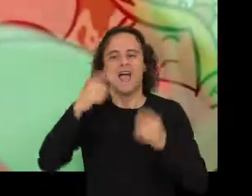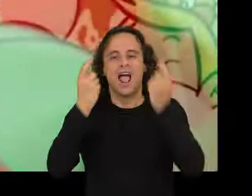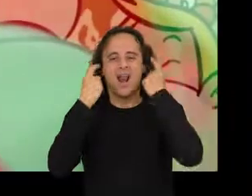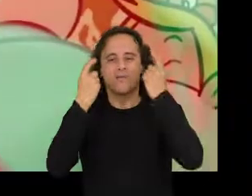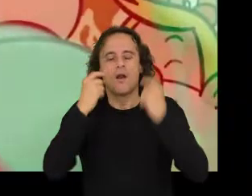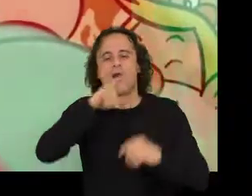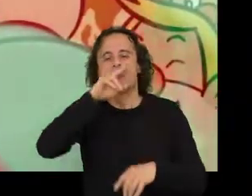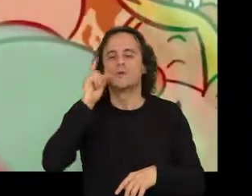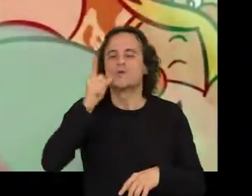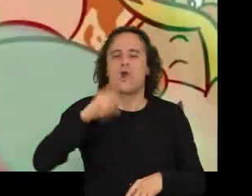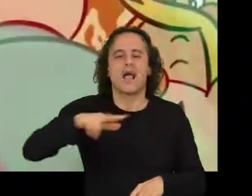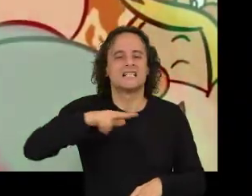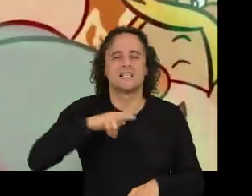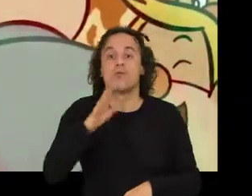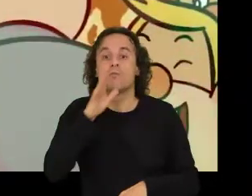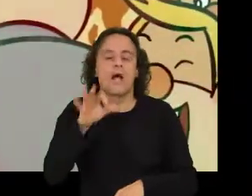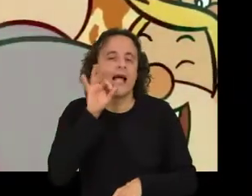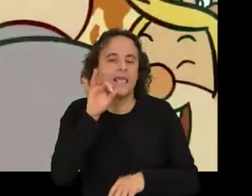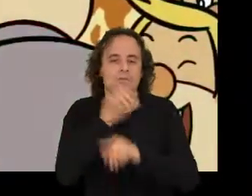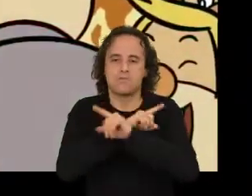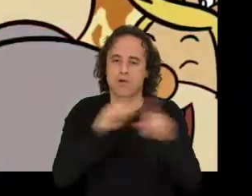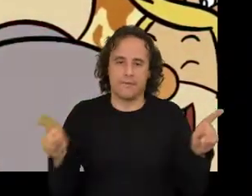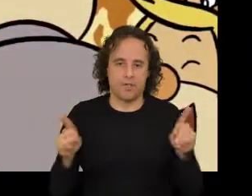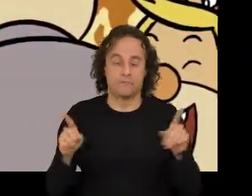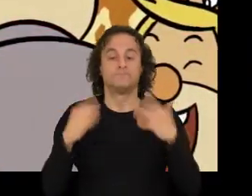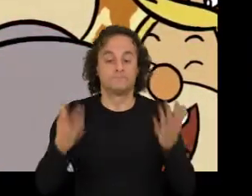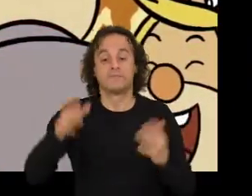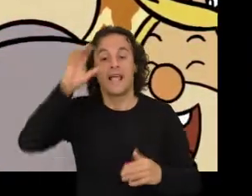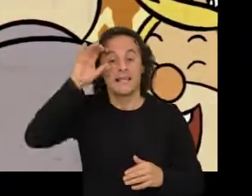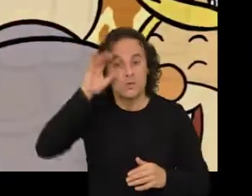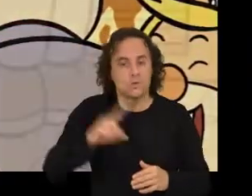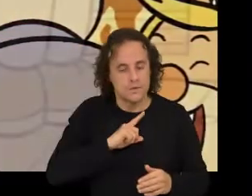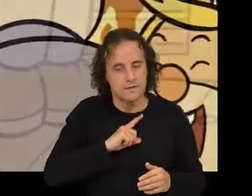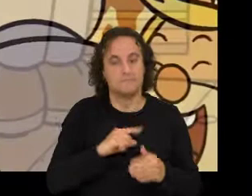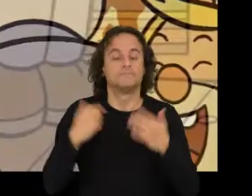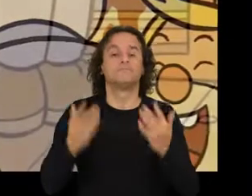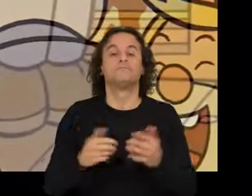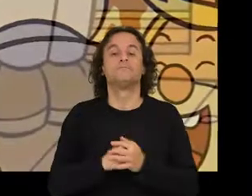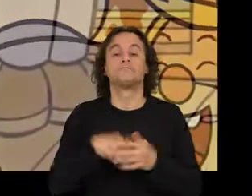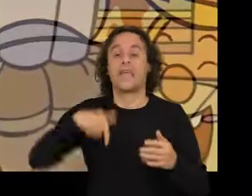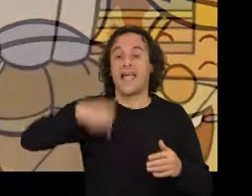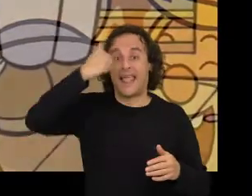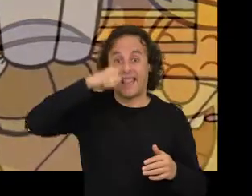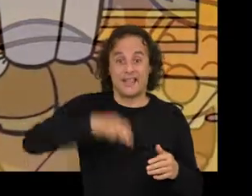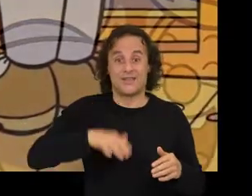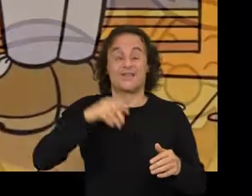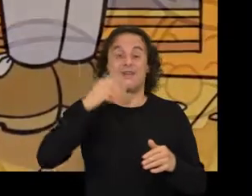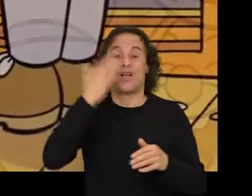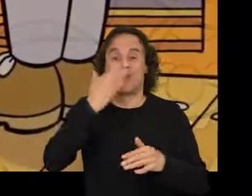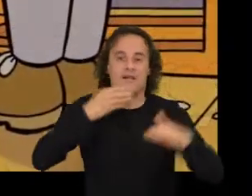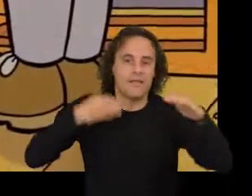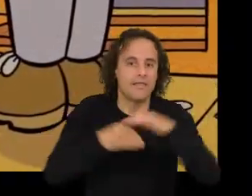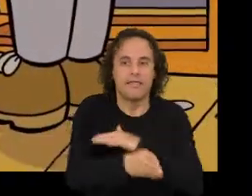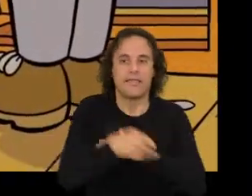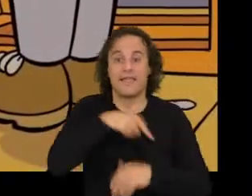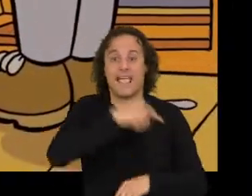falar en castelán porque o galego non estaba permitido. Escoitade, entrou un neno na escola. Era